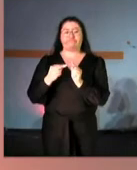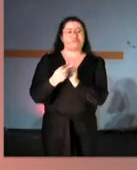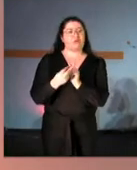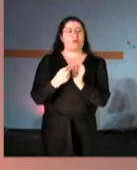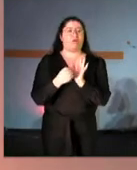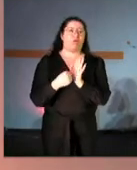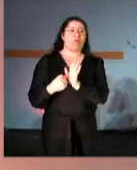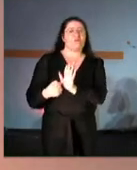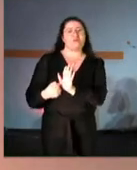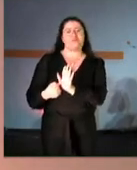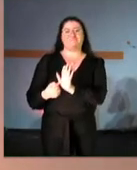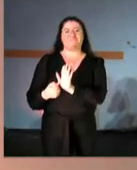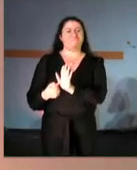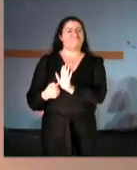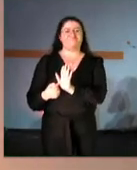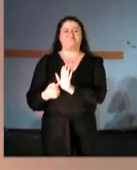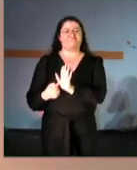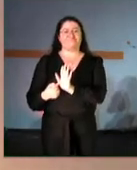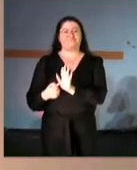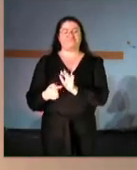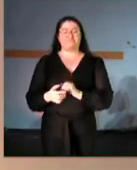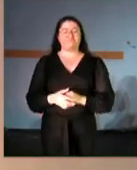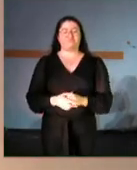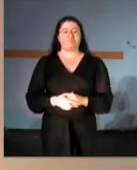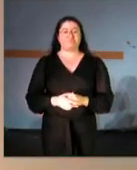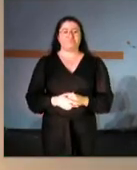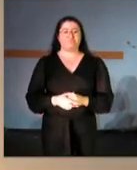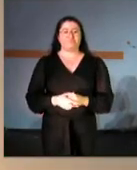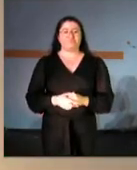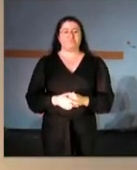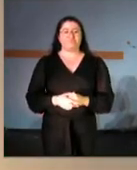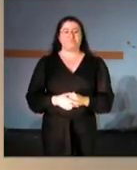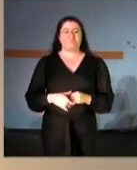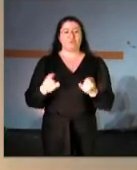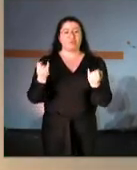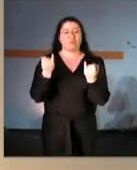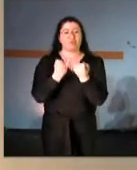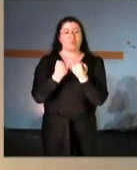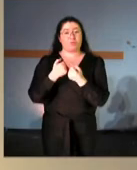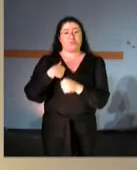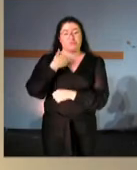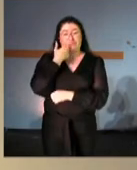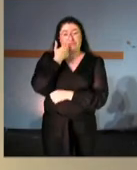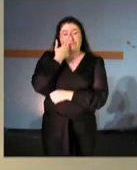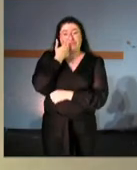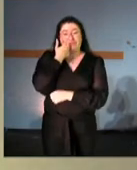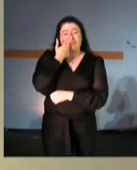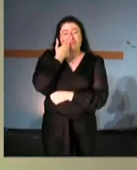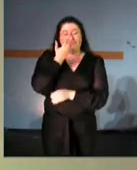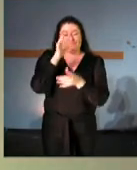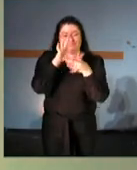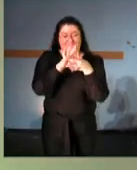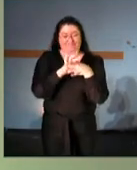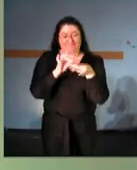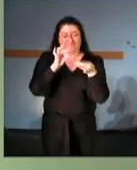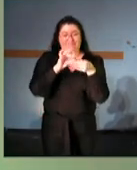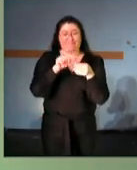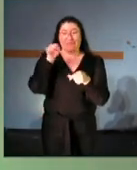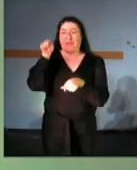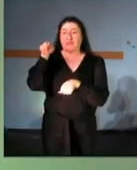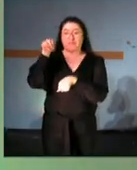traicionada. Y finalmente, quiero decir que en Nicaragua actualmente